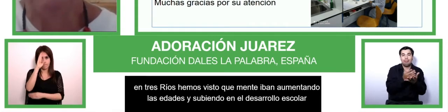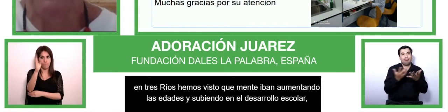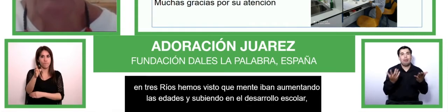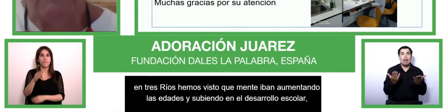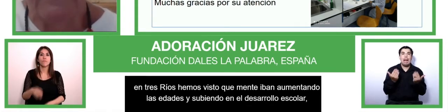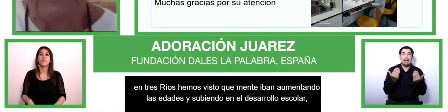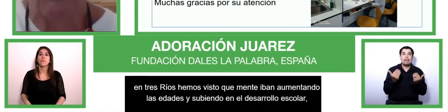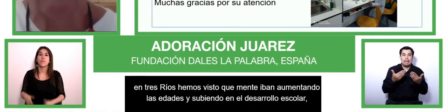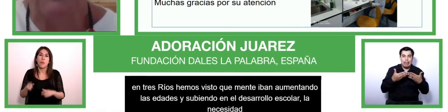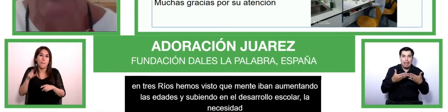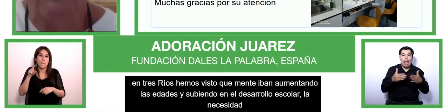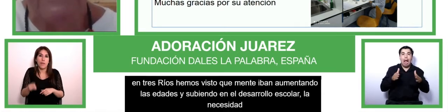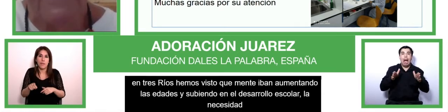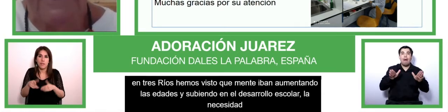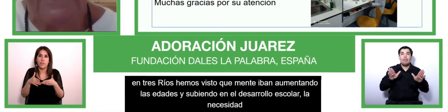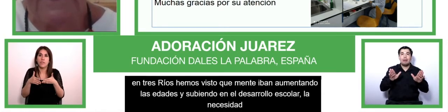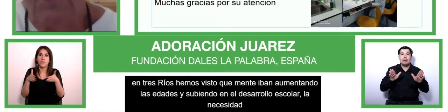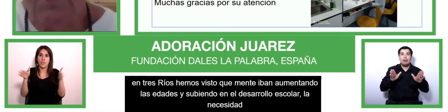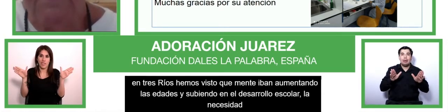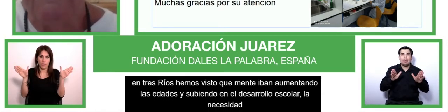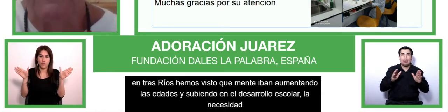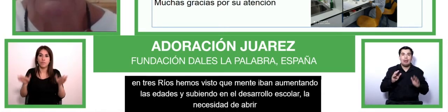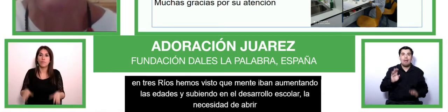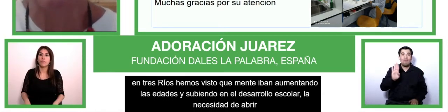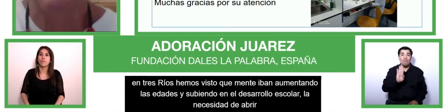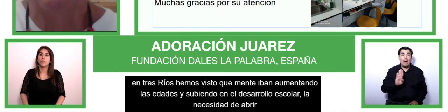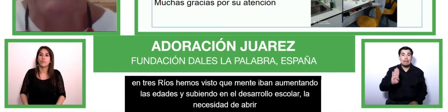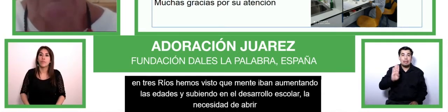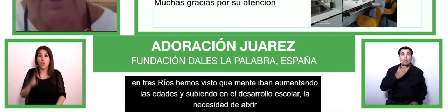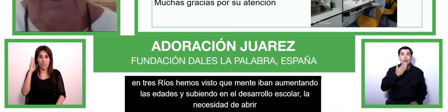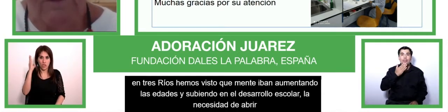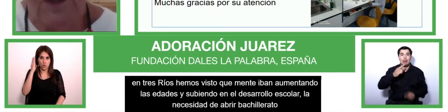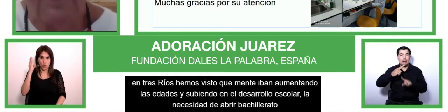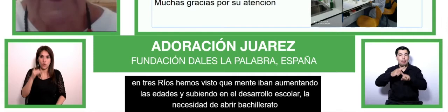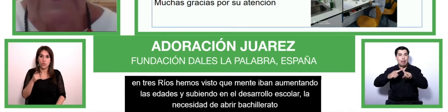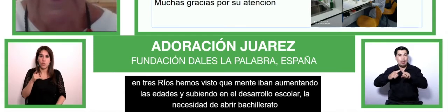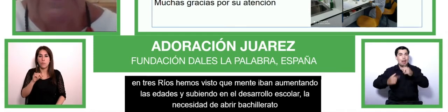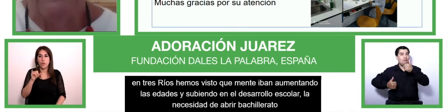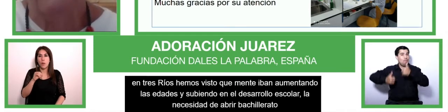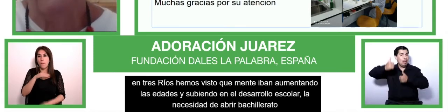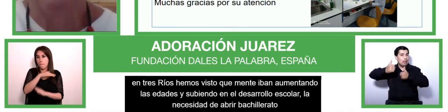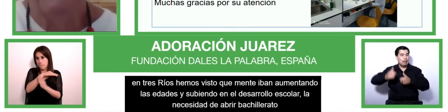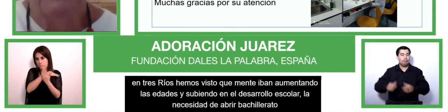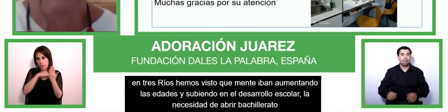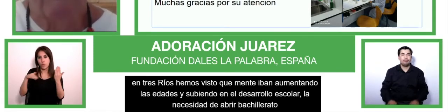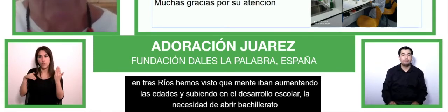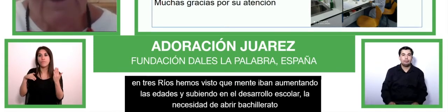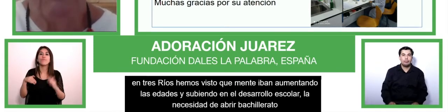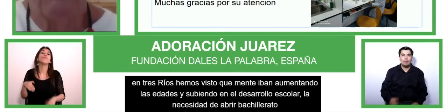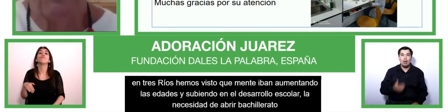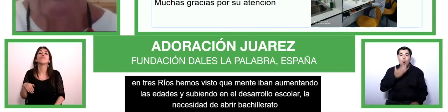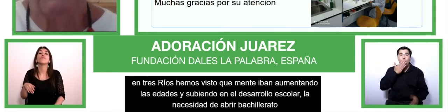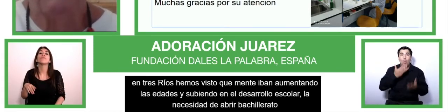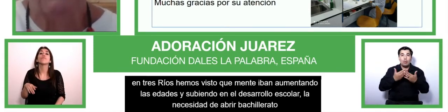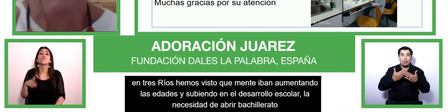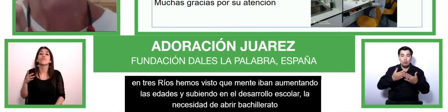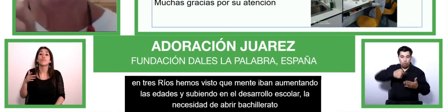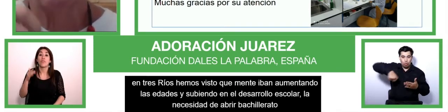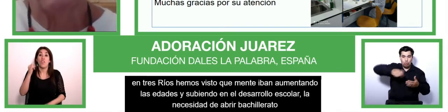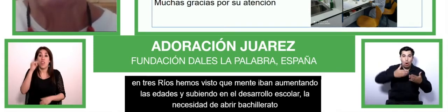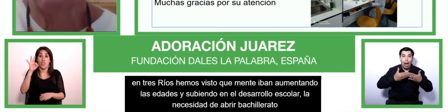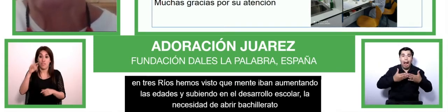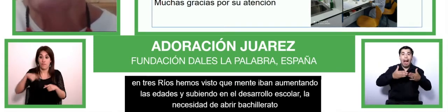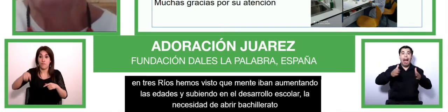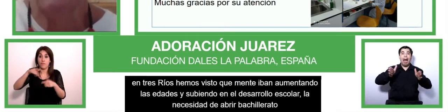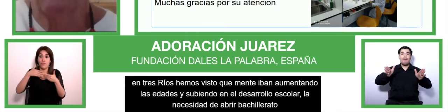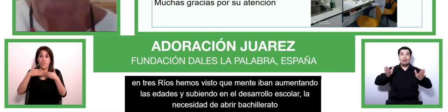de abrir, como digo, el bachillerato y también la formación profesional. Al abrir la formación profesional, nos